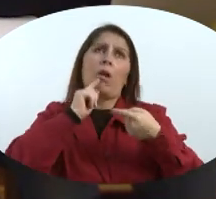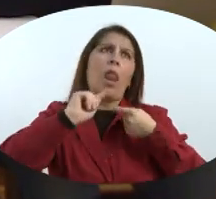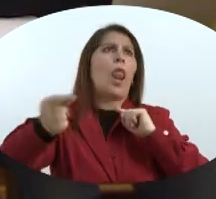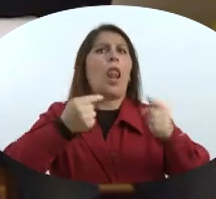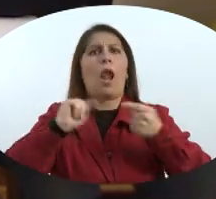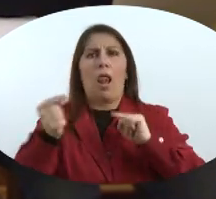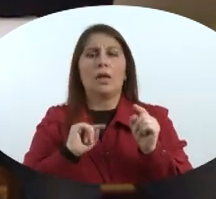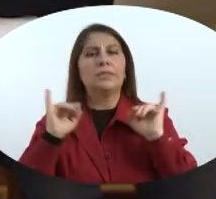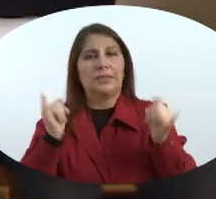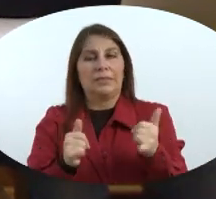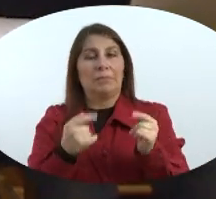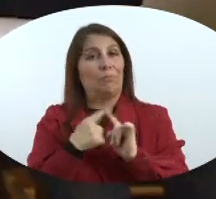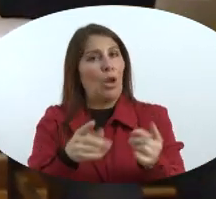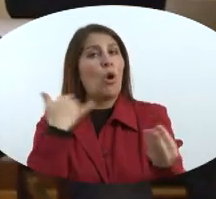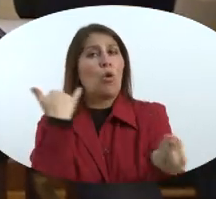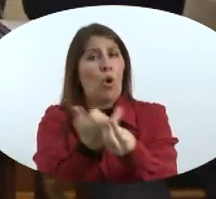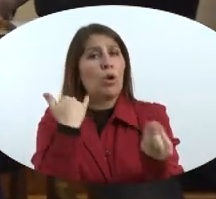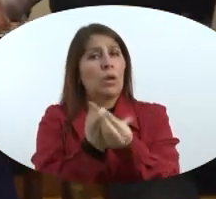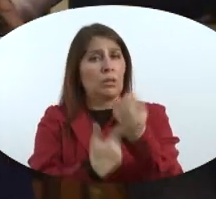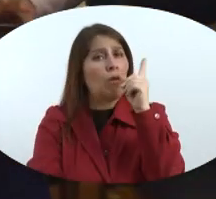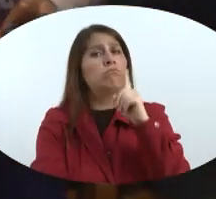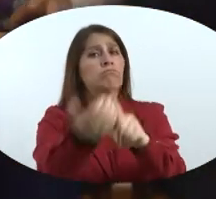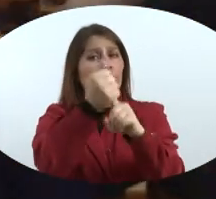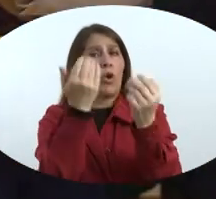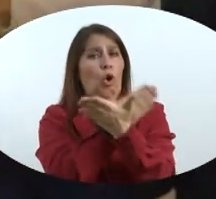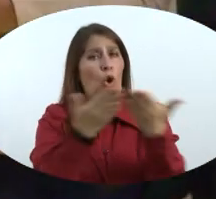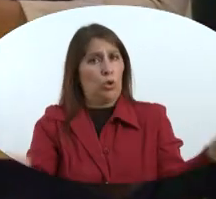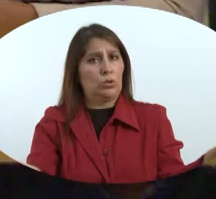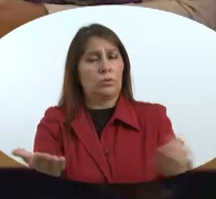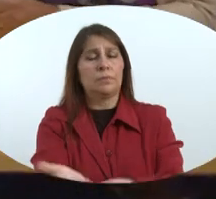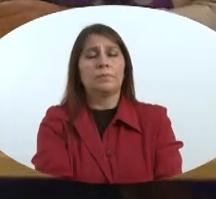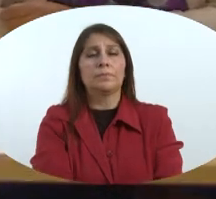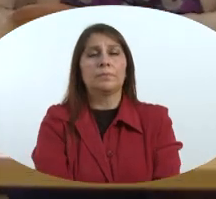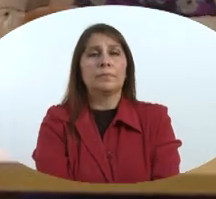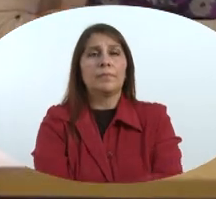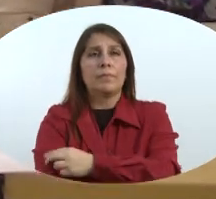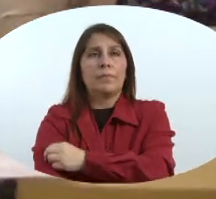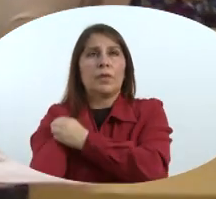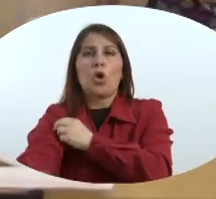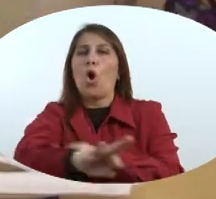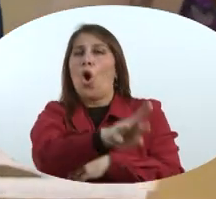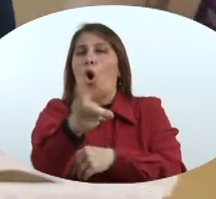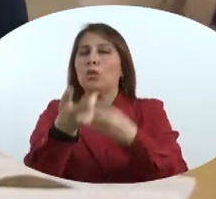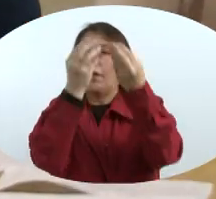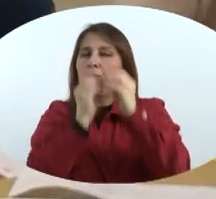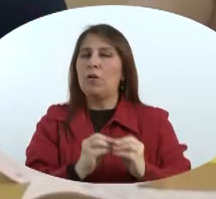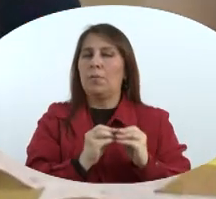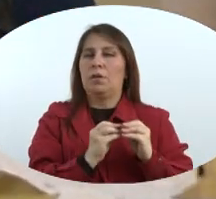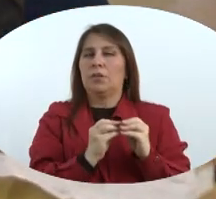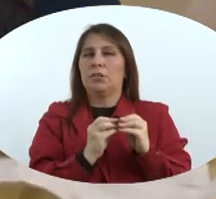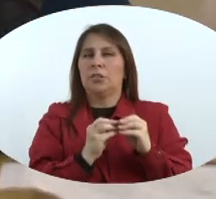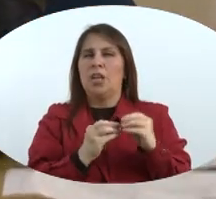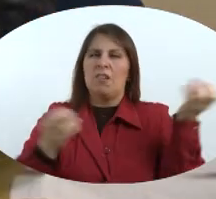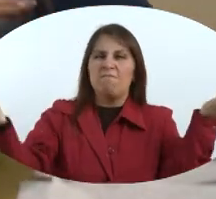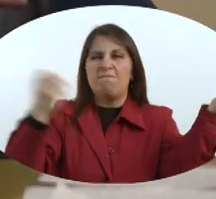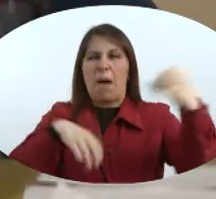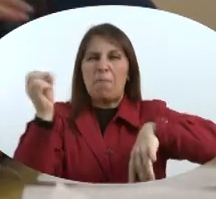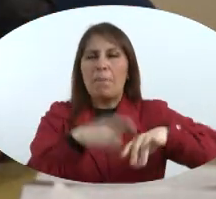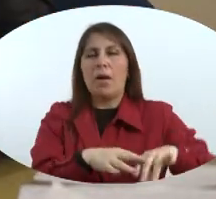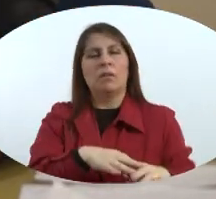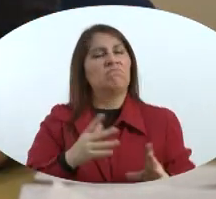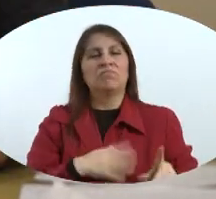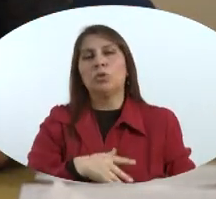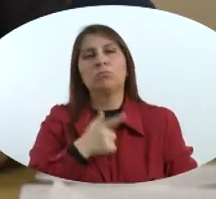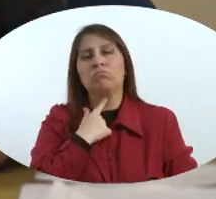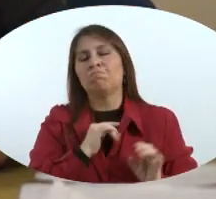discutirlo pero en concreto ha logrado algo luego nosotros nos alejamos de las otras formas en cómo se establecen ciertas